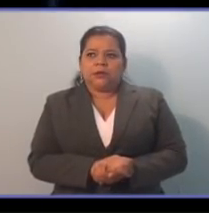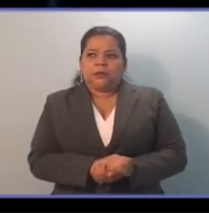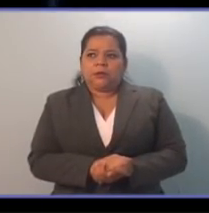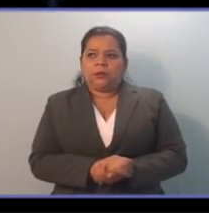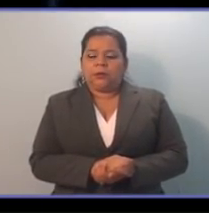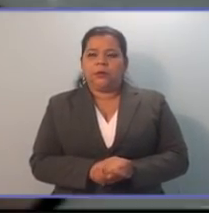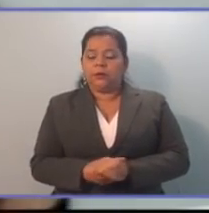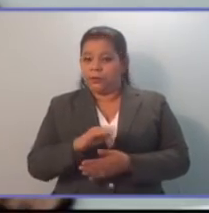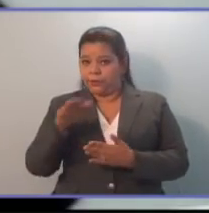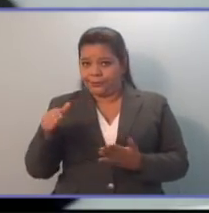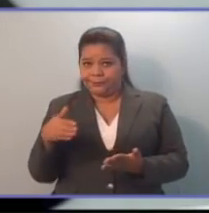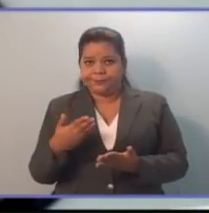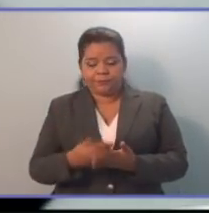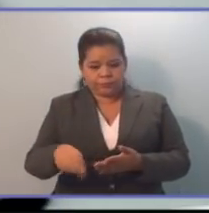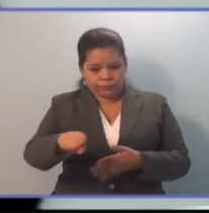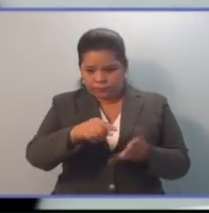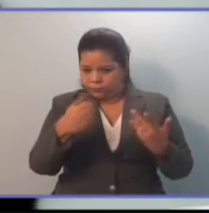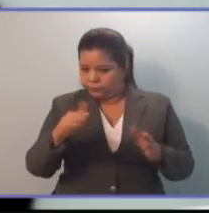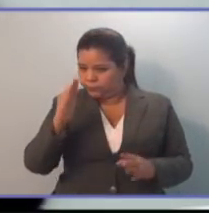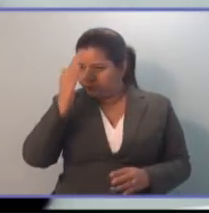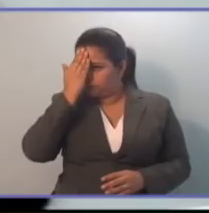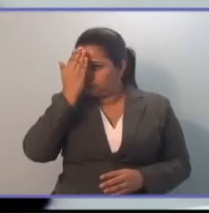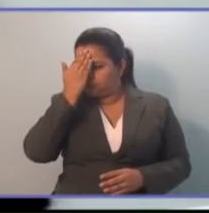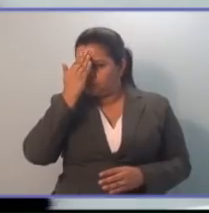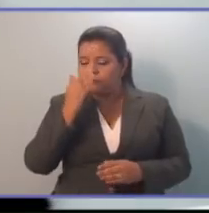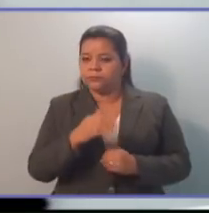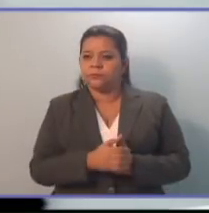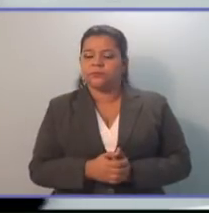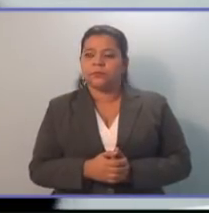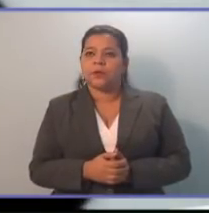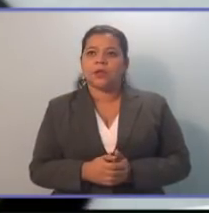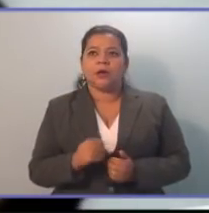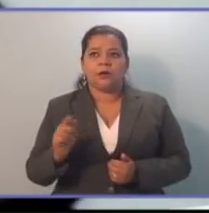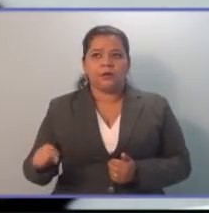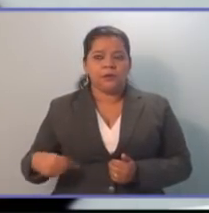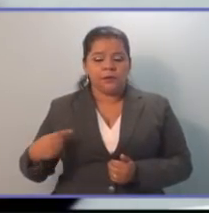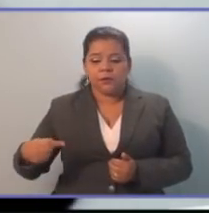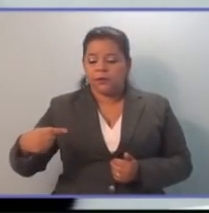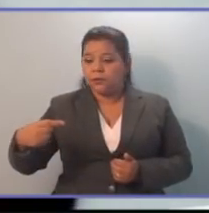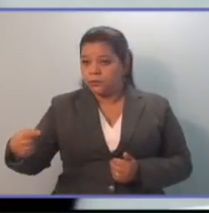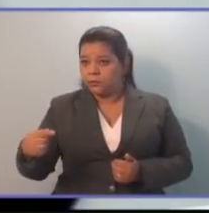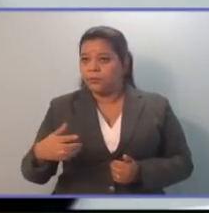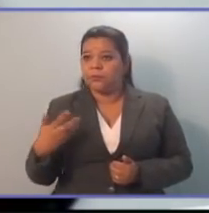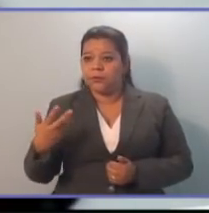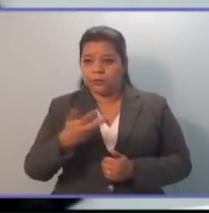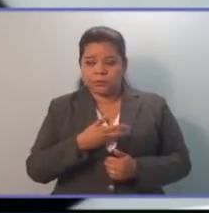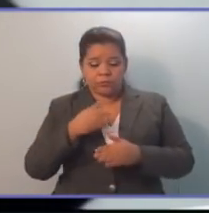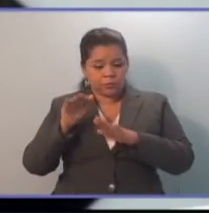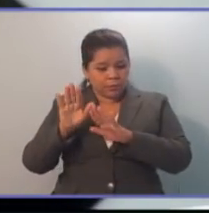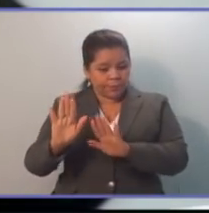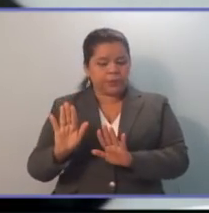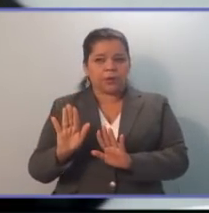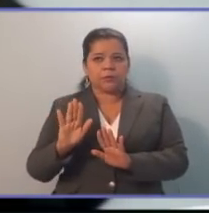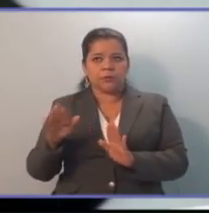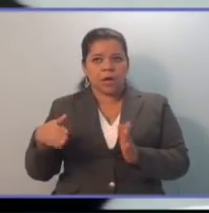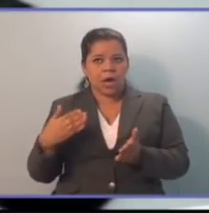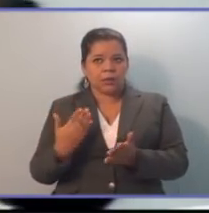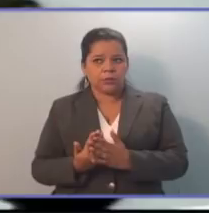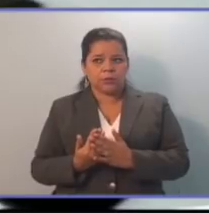De todos he sabido de que siempre hay un respeto a toda la